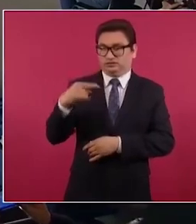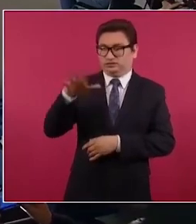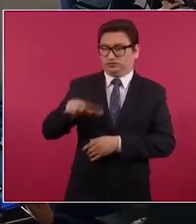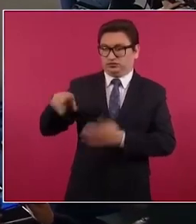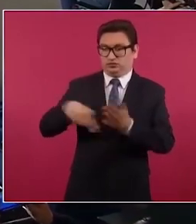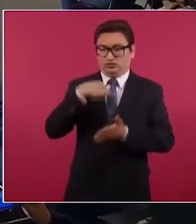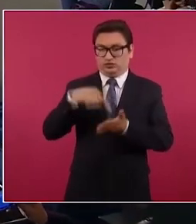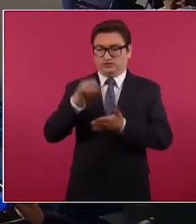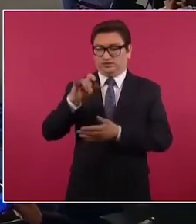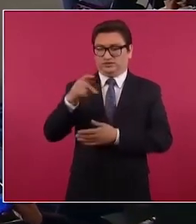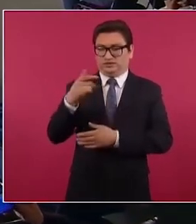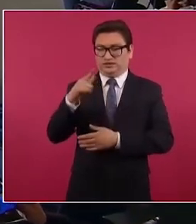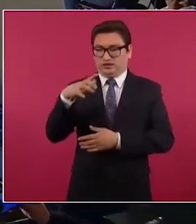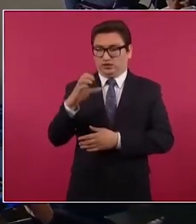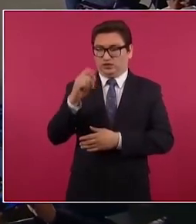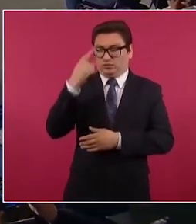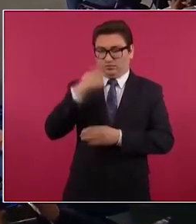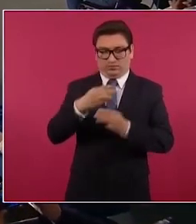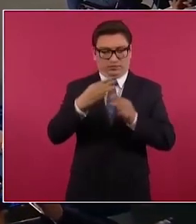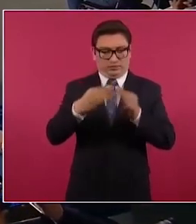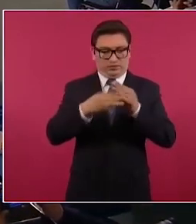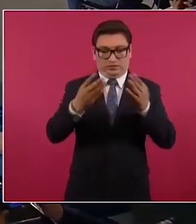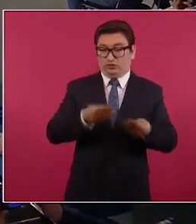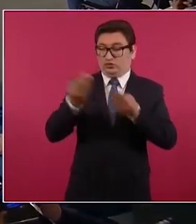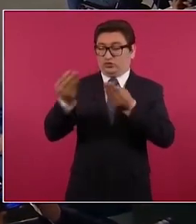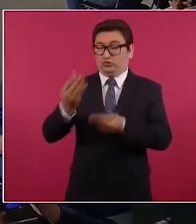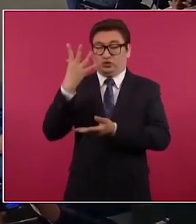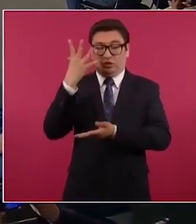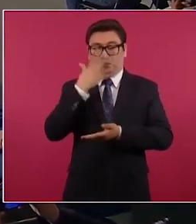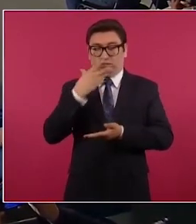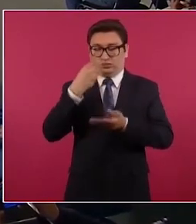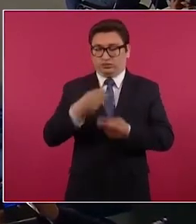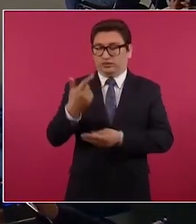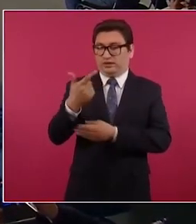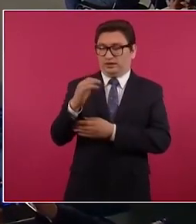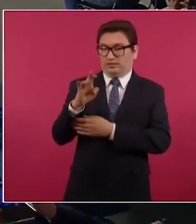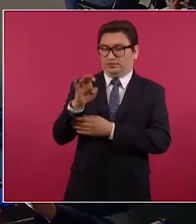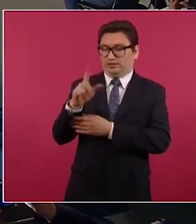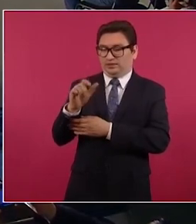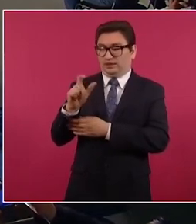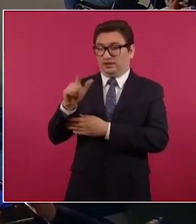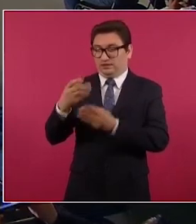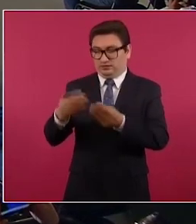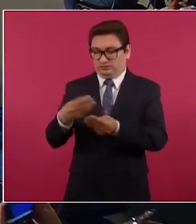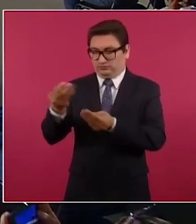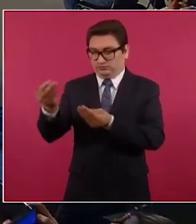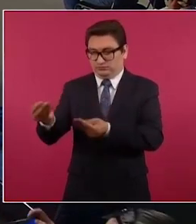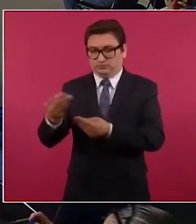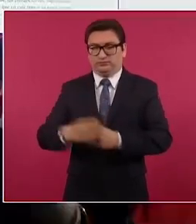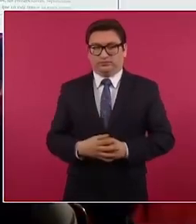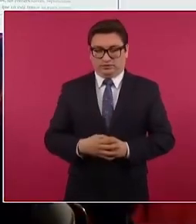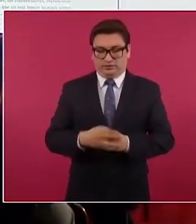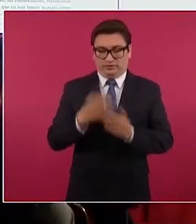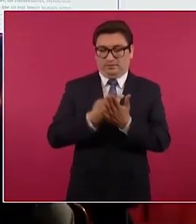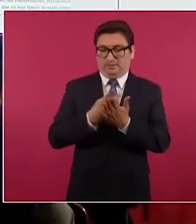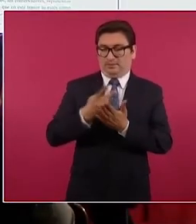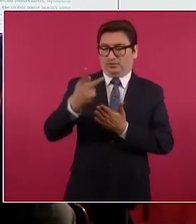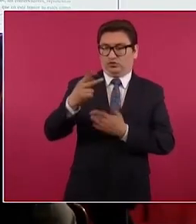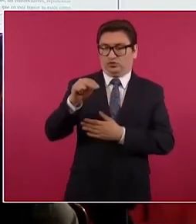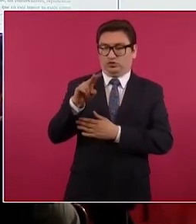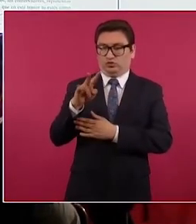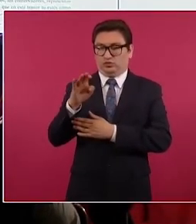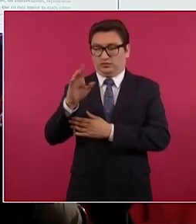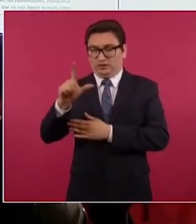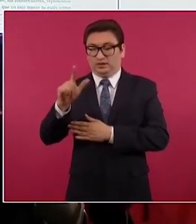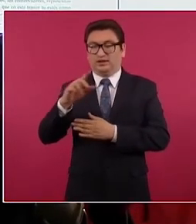para entregar un material maravilloso de Gabriela Mistral, Premio Nobel de Literatura,